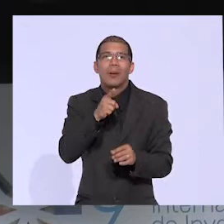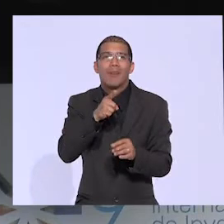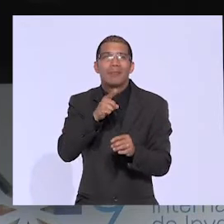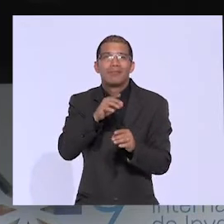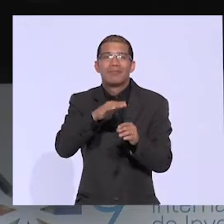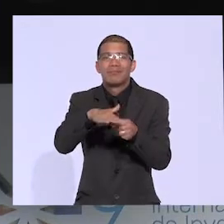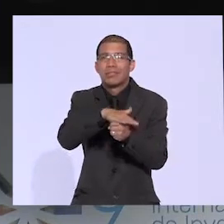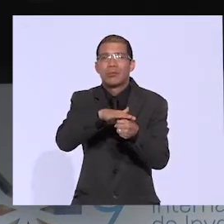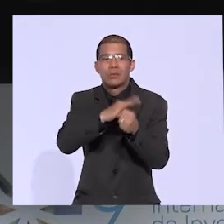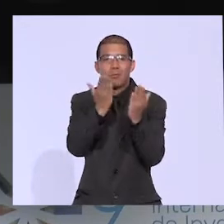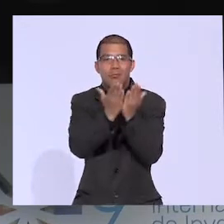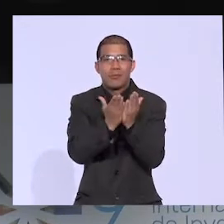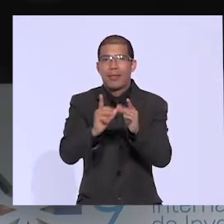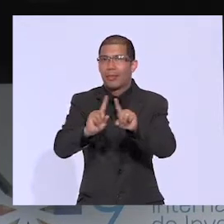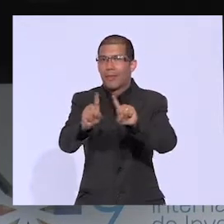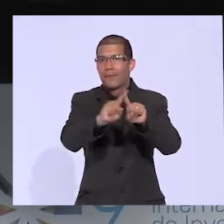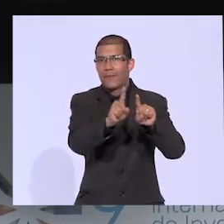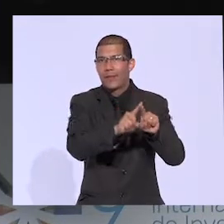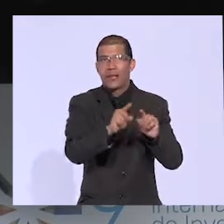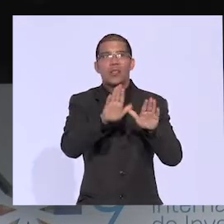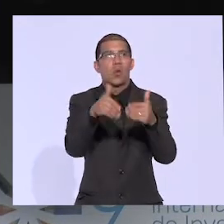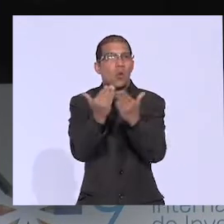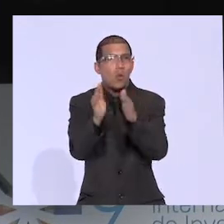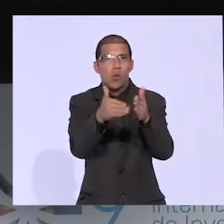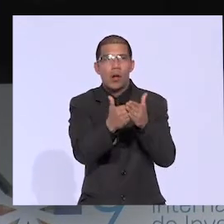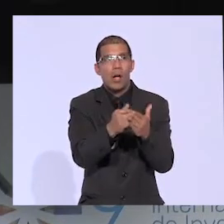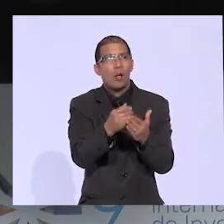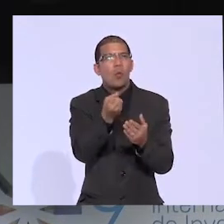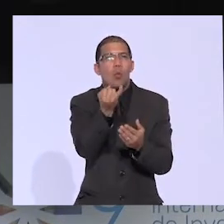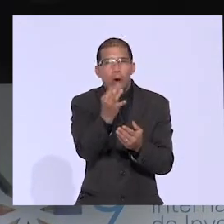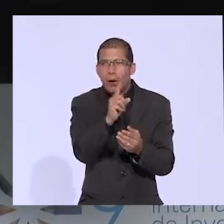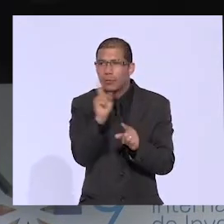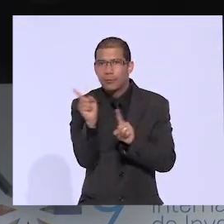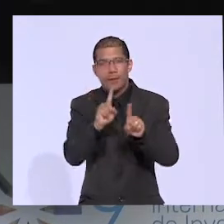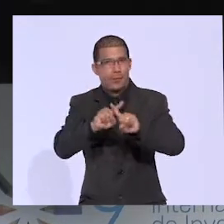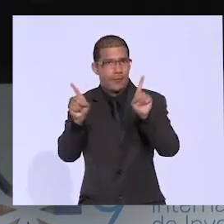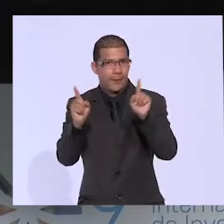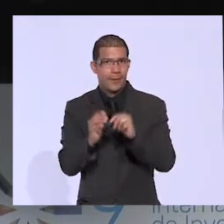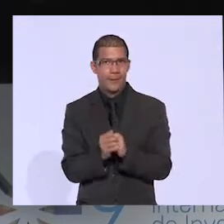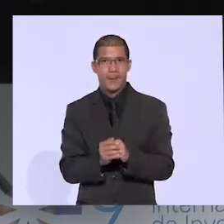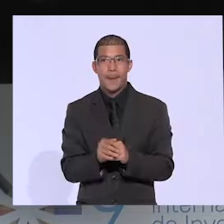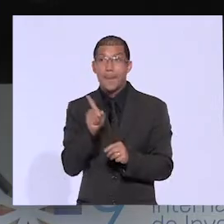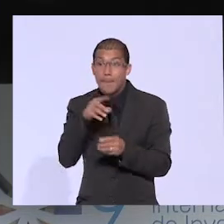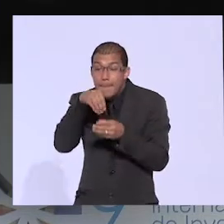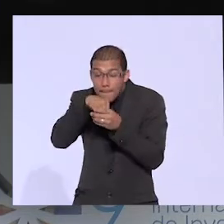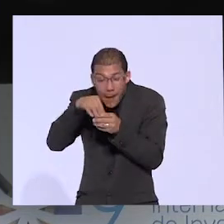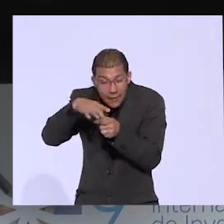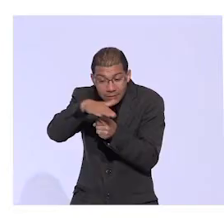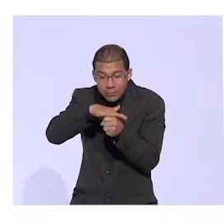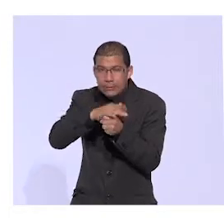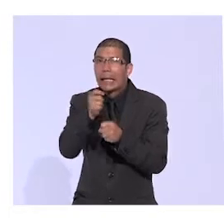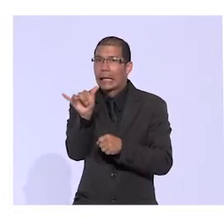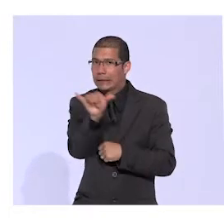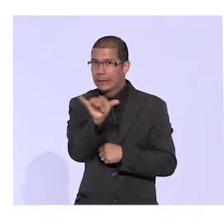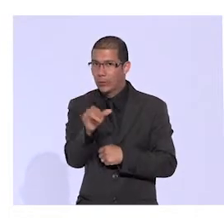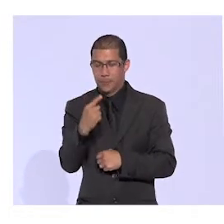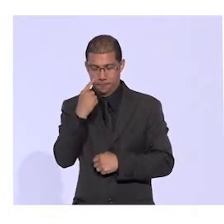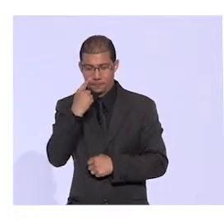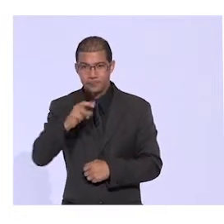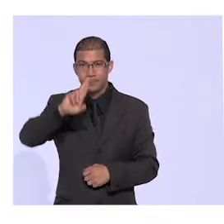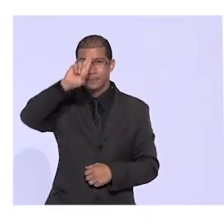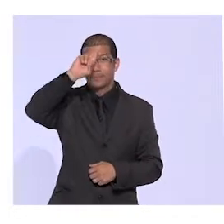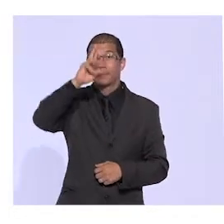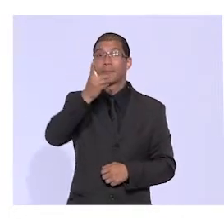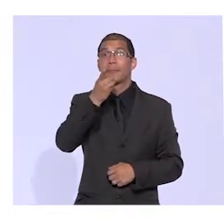educativas. Y eso también influye. ¿De acuerdo? Entonces, fijaos, República Dominicana,